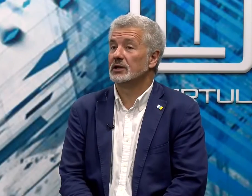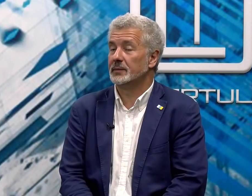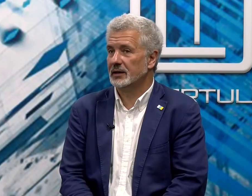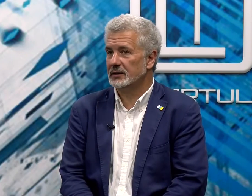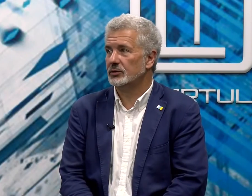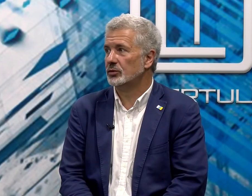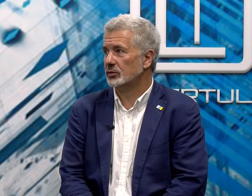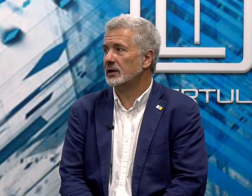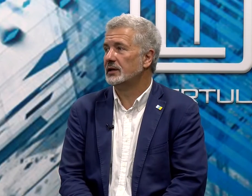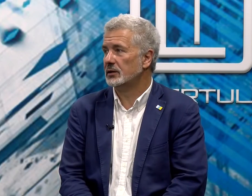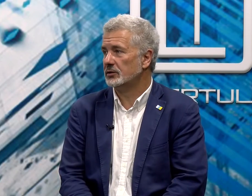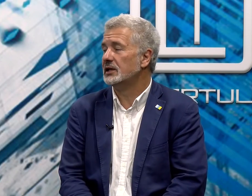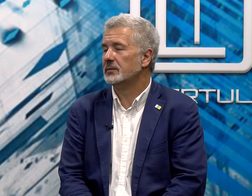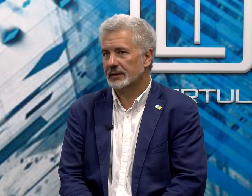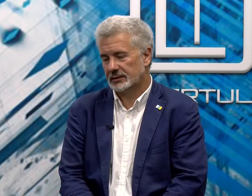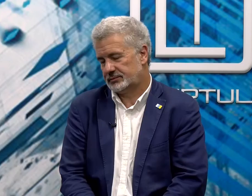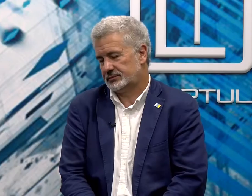En China ya hay uno. En norte de Pekín ya hay uno.